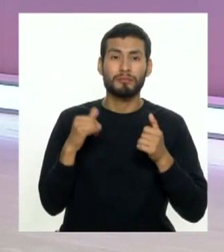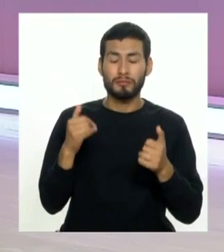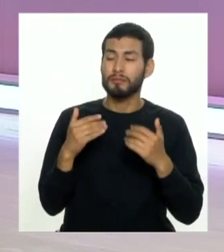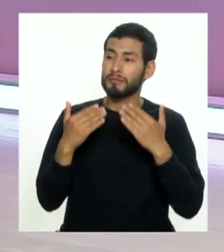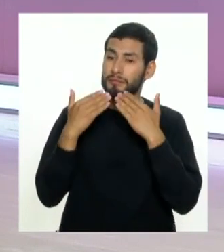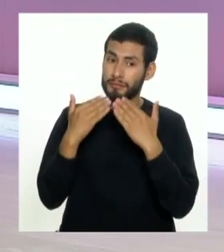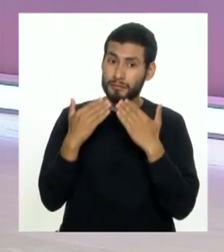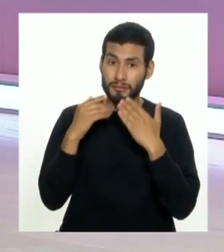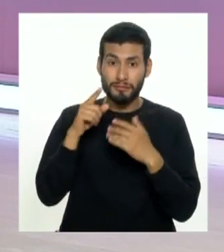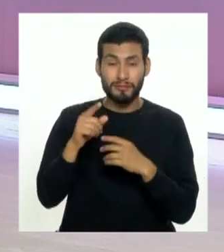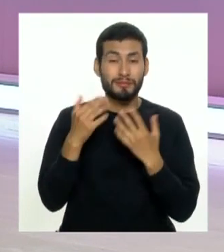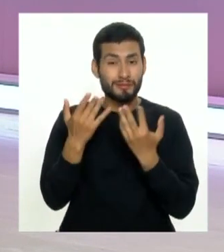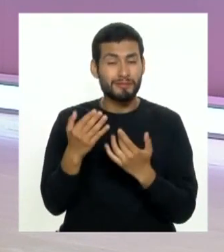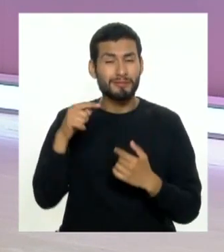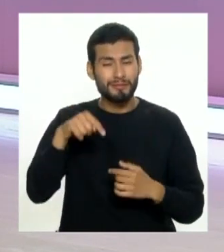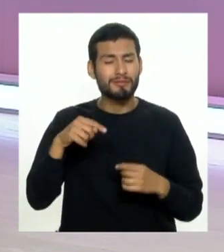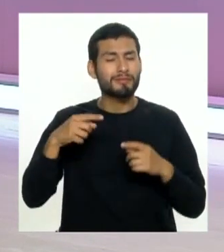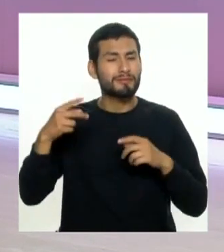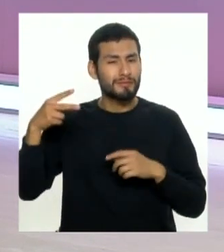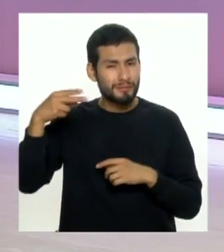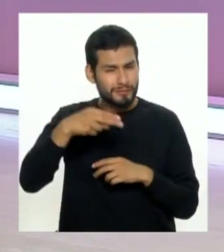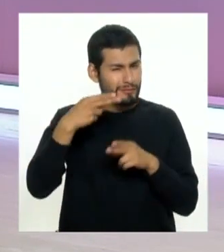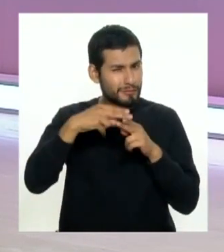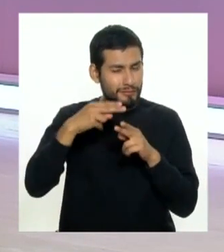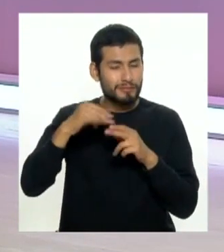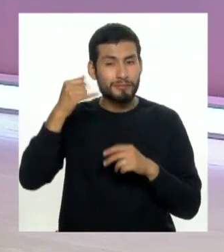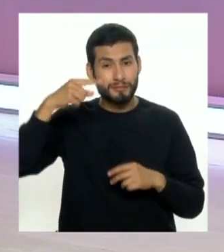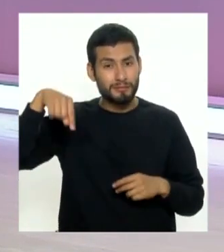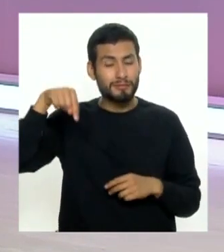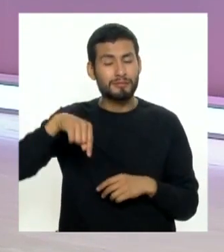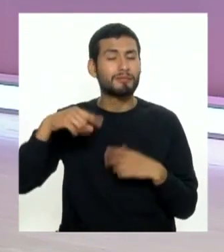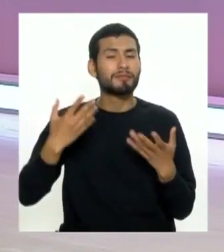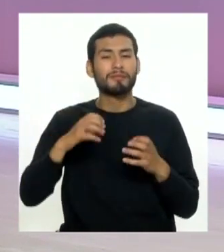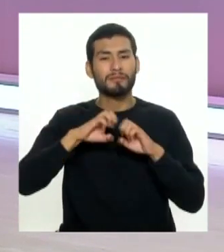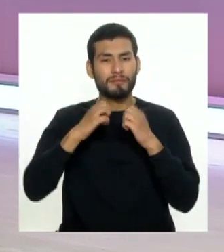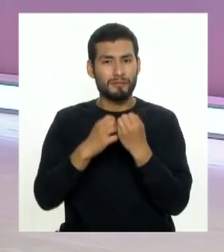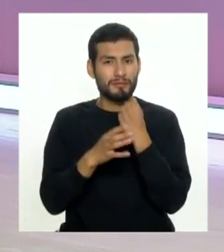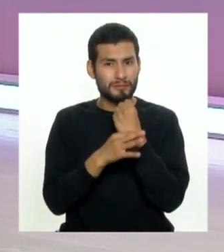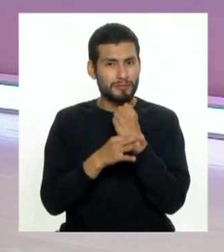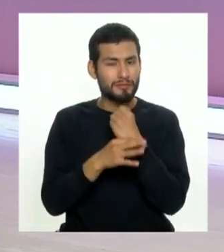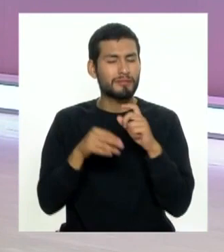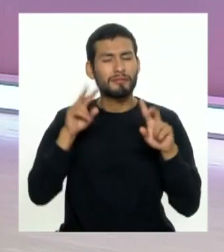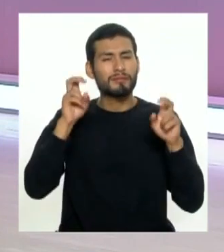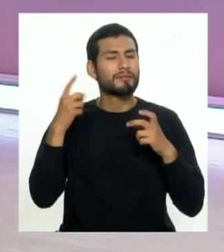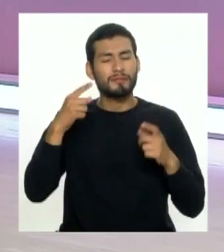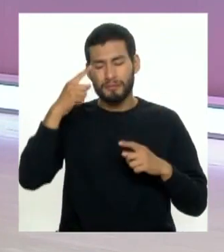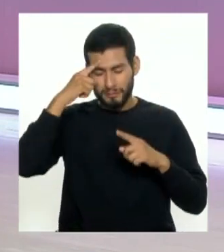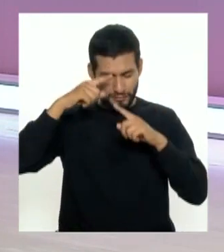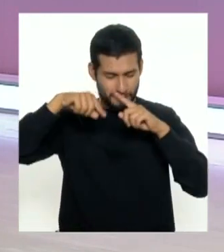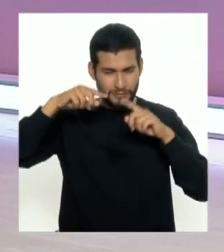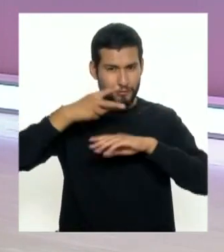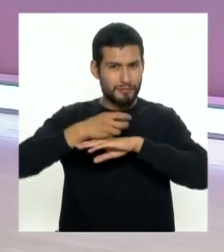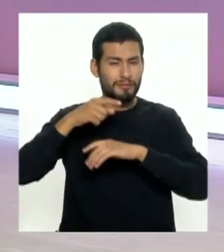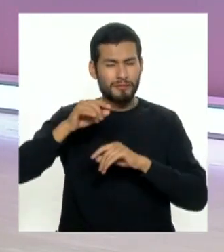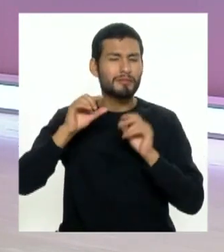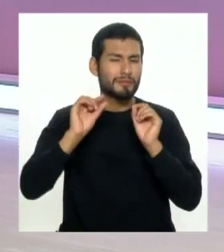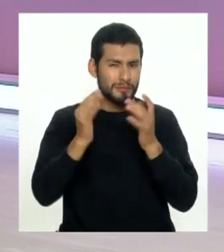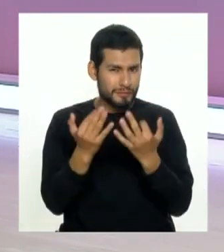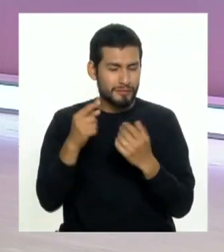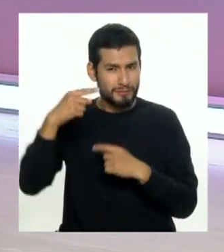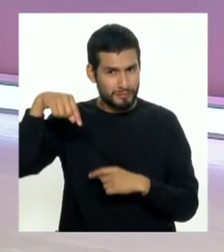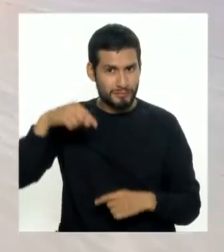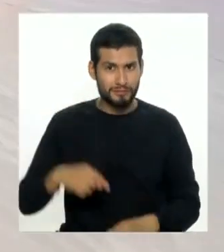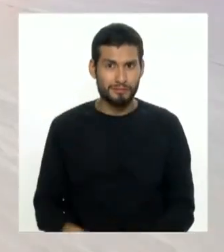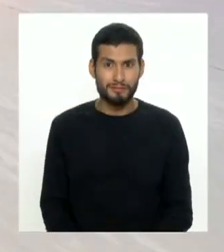gracias por esperarnos. Vamos a un corte muy breve y ya volvemos otra vez aquí en Cuerpo Médico hablando de la epilepsia. Y espérenos un ratito con sus preguntas, que ahí